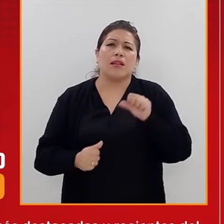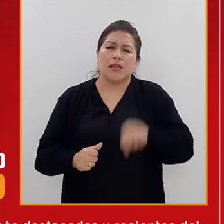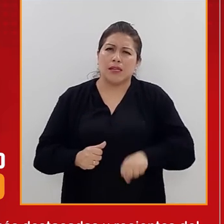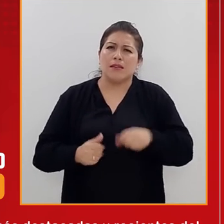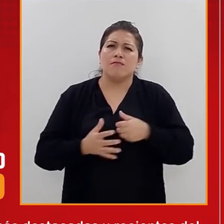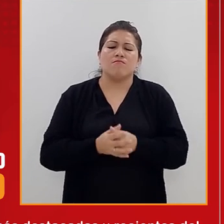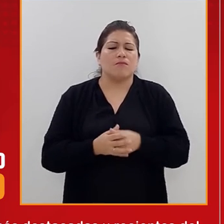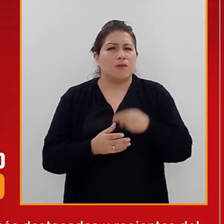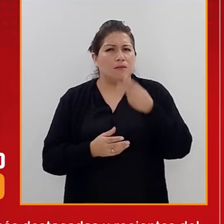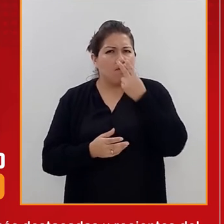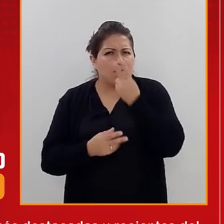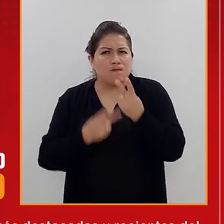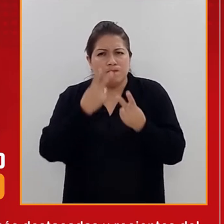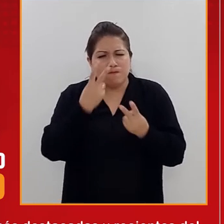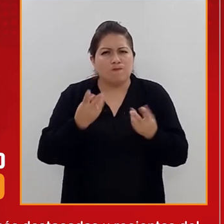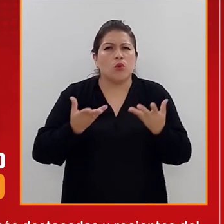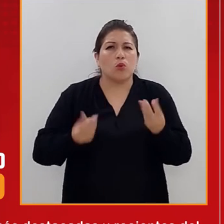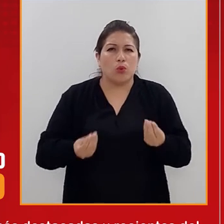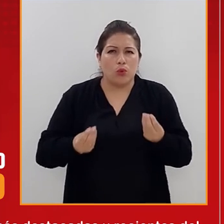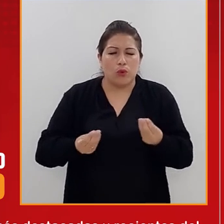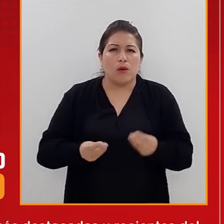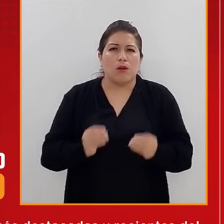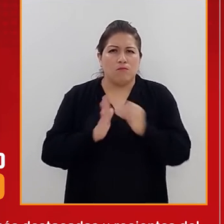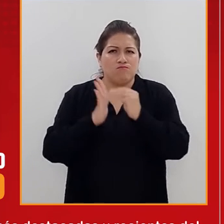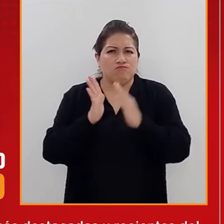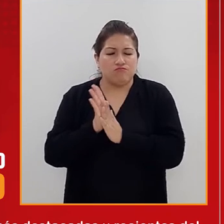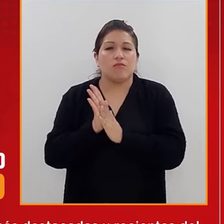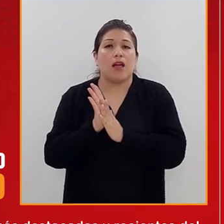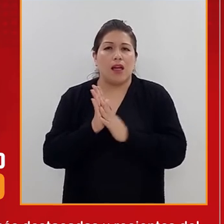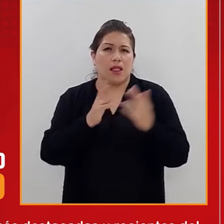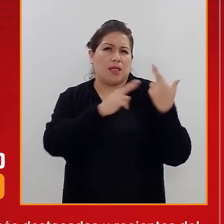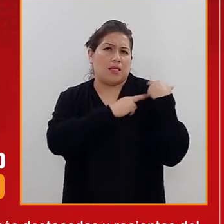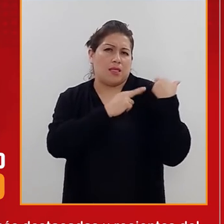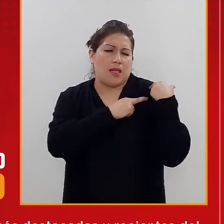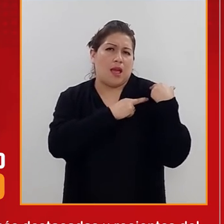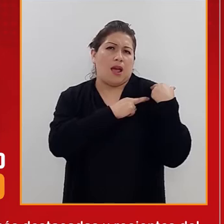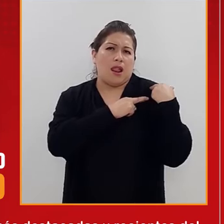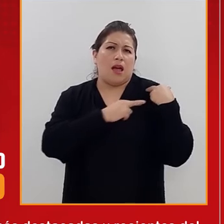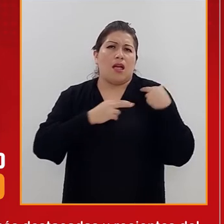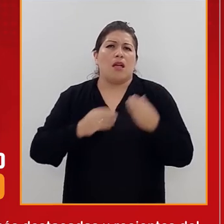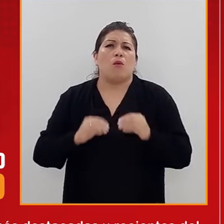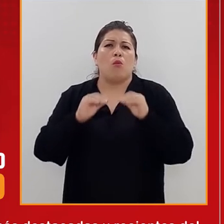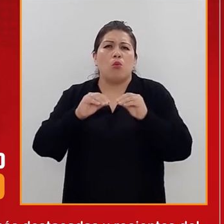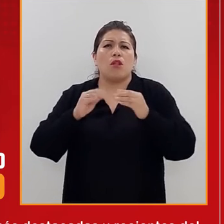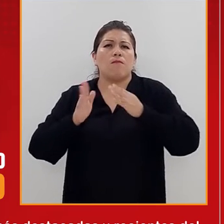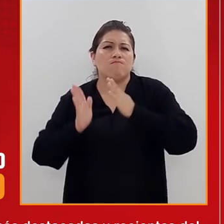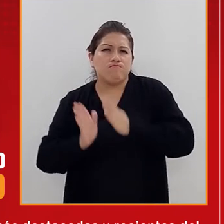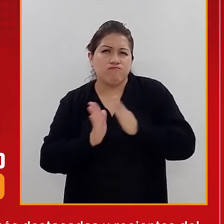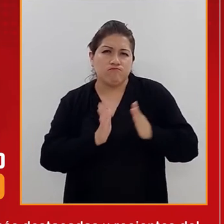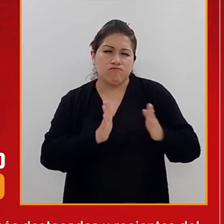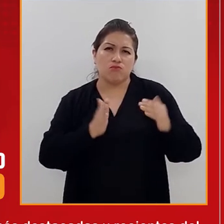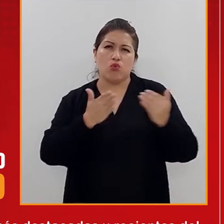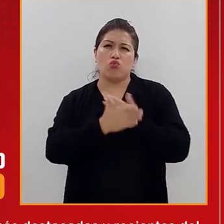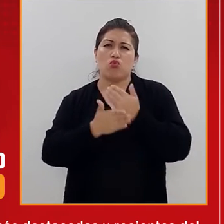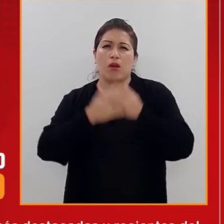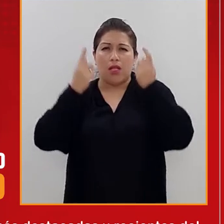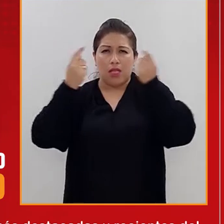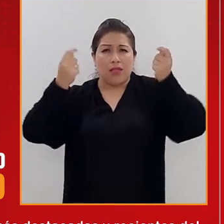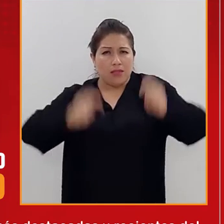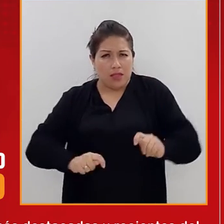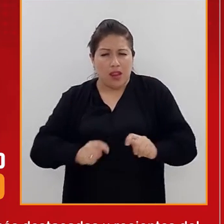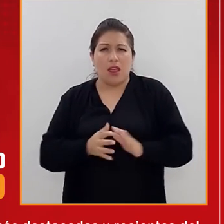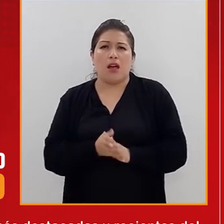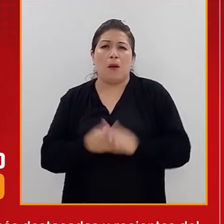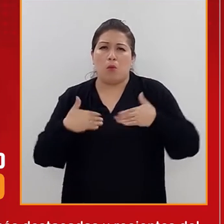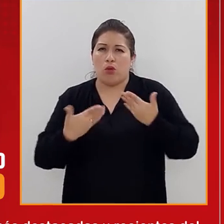56/168 que estableció la creación de un comité especial, encargado de encabezar el proceso hacia un nuevo